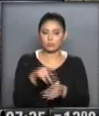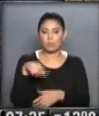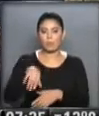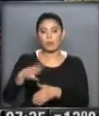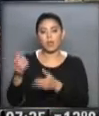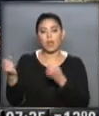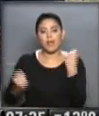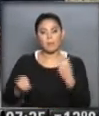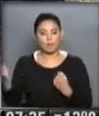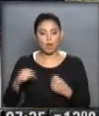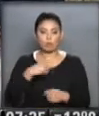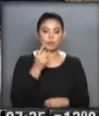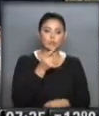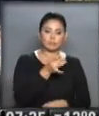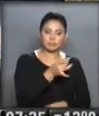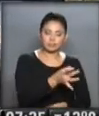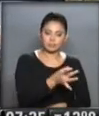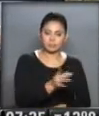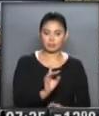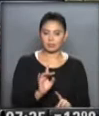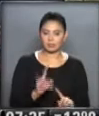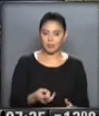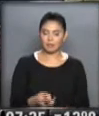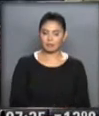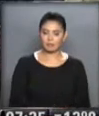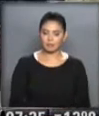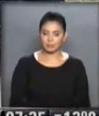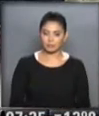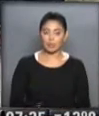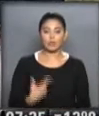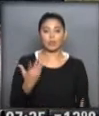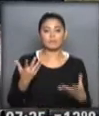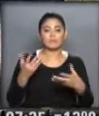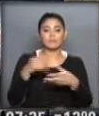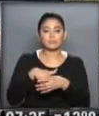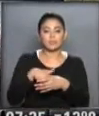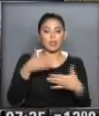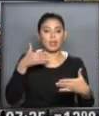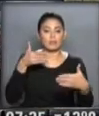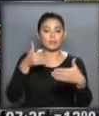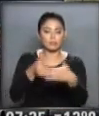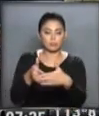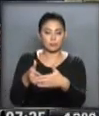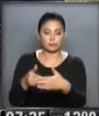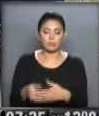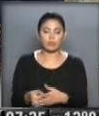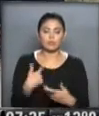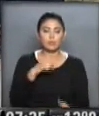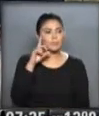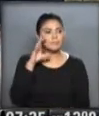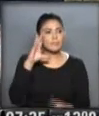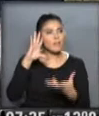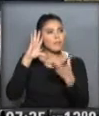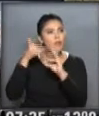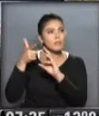camiones con el transporte ferroviario y, por supuesto, tiene que estar esto integrado a los puertos. De ahí que nosotros imaginamos un sistema